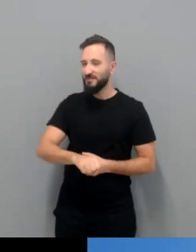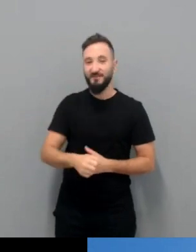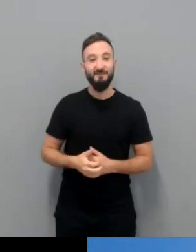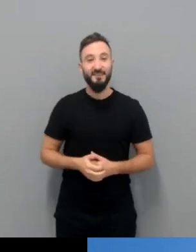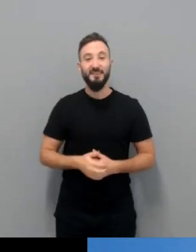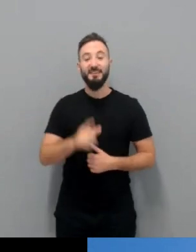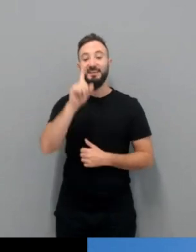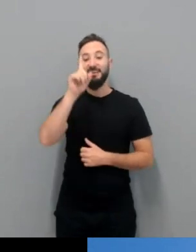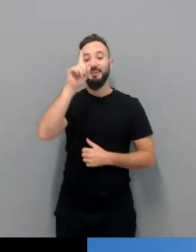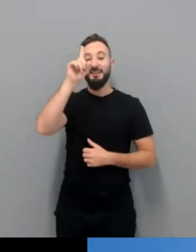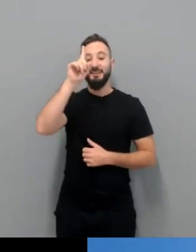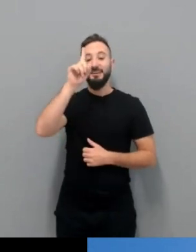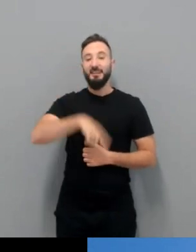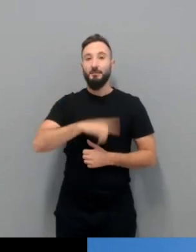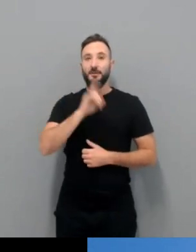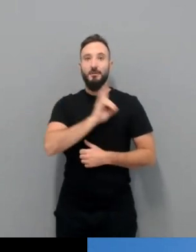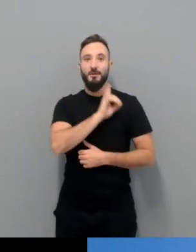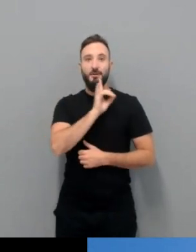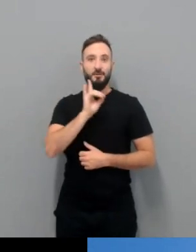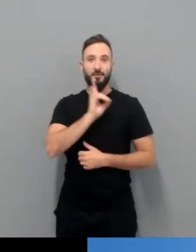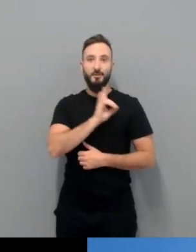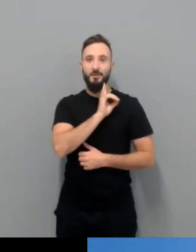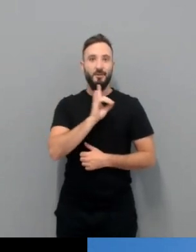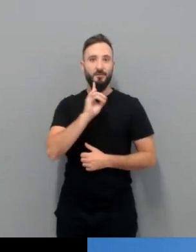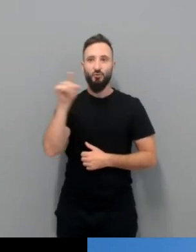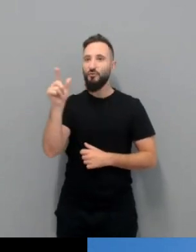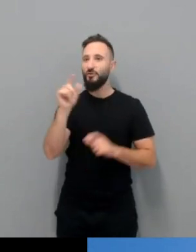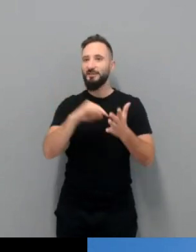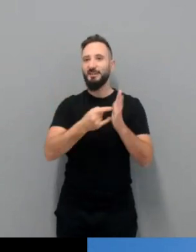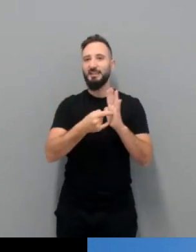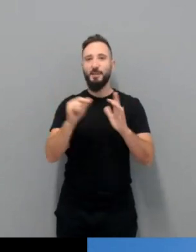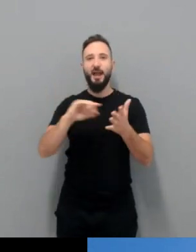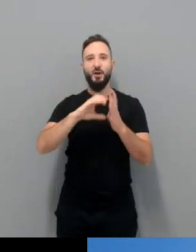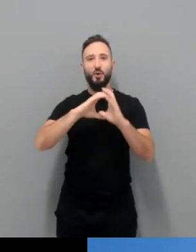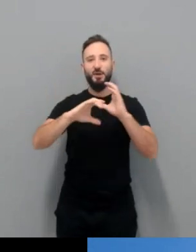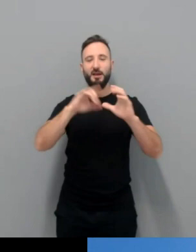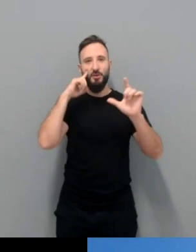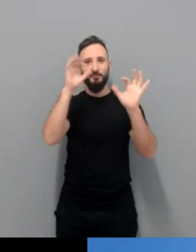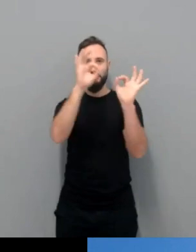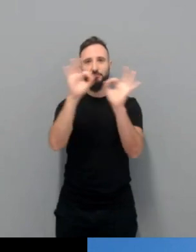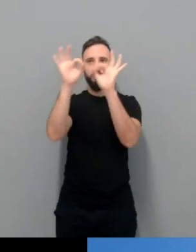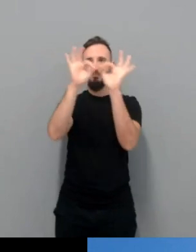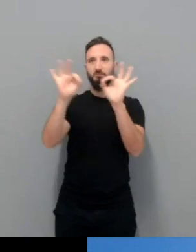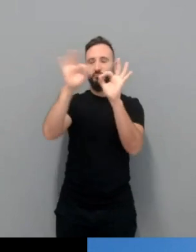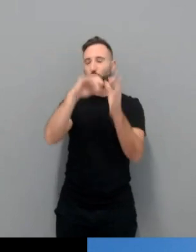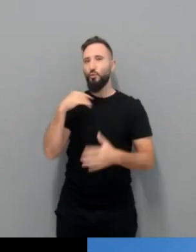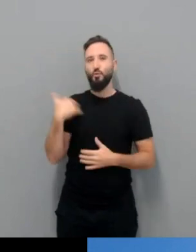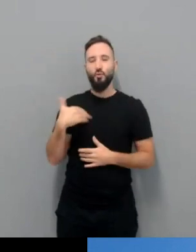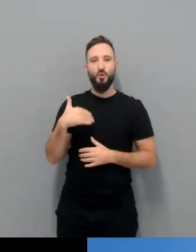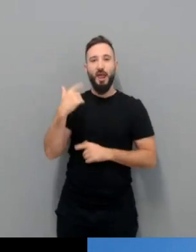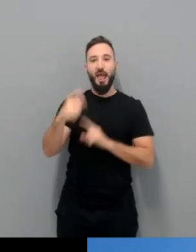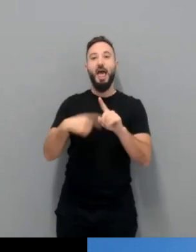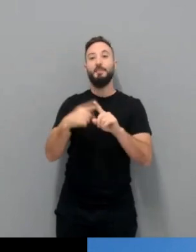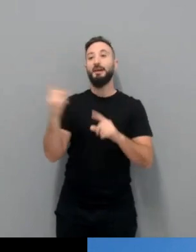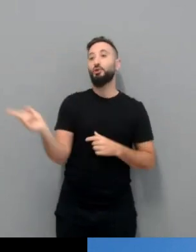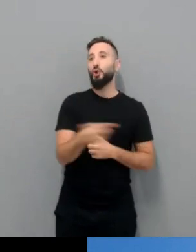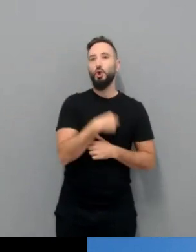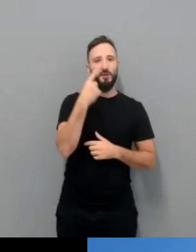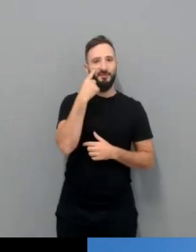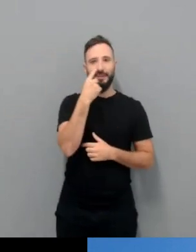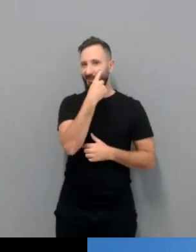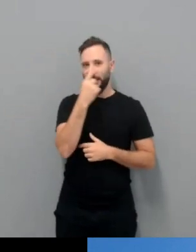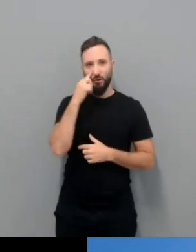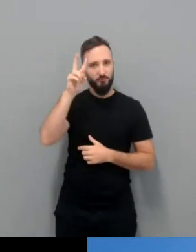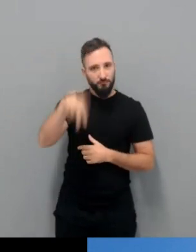También me he quedado obnubilada viendo cómo manejas el sistema de comunicación. Y como has dicho, que ya somos todos testigos, ha llegado la